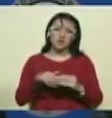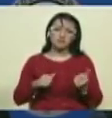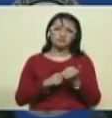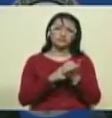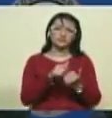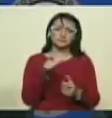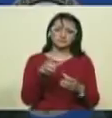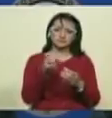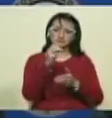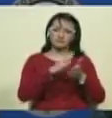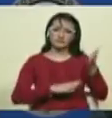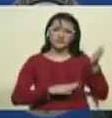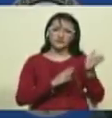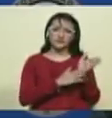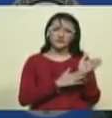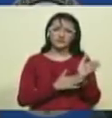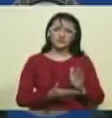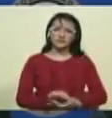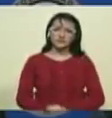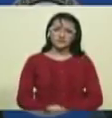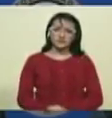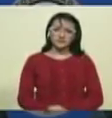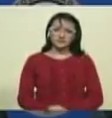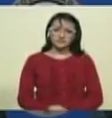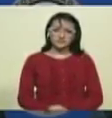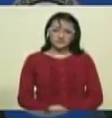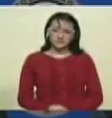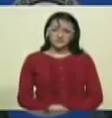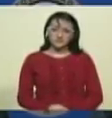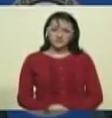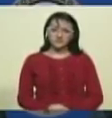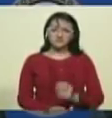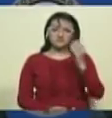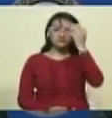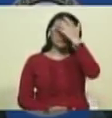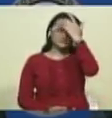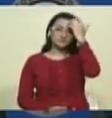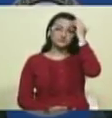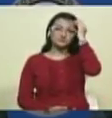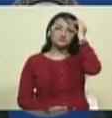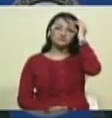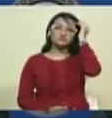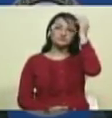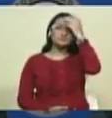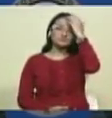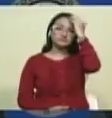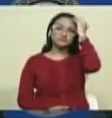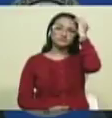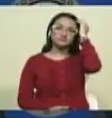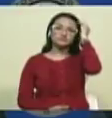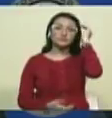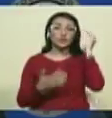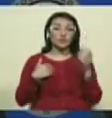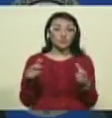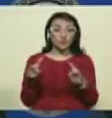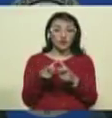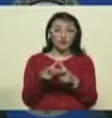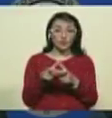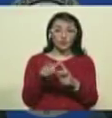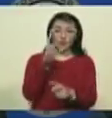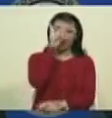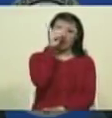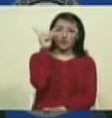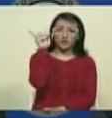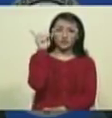esa resolución. Lo que me decía, nosotros queremos abrir un espacio con la administración de Donald Trump.